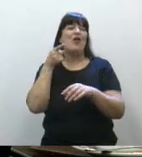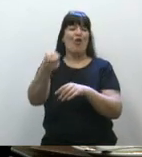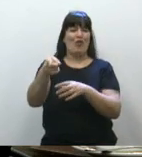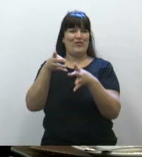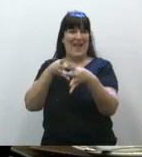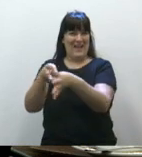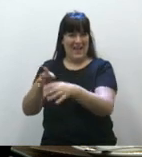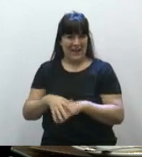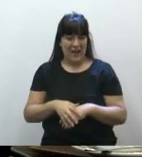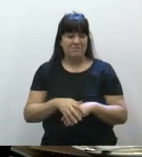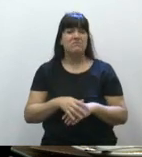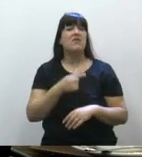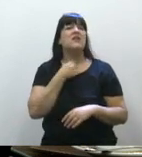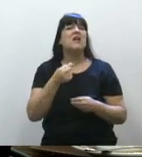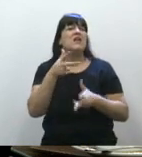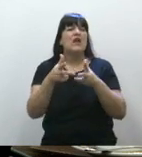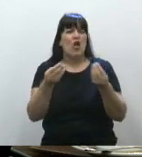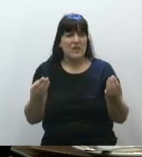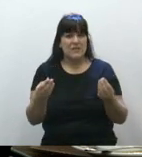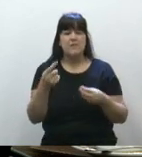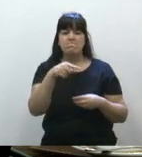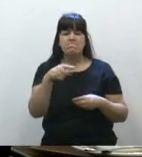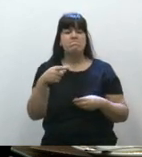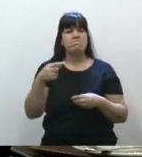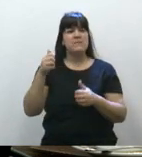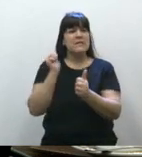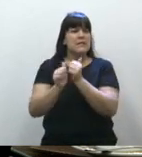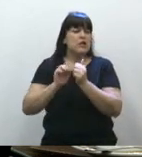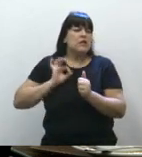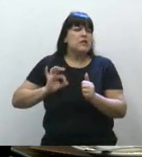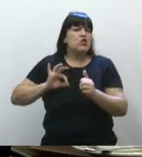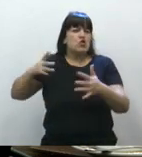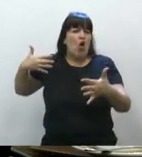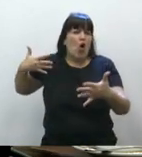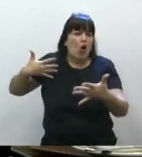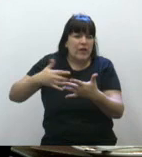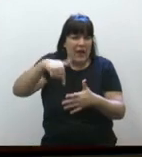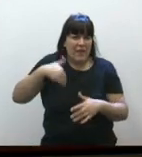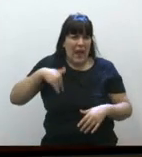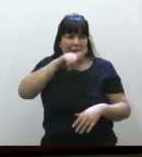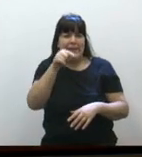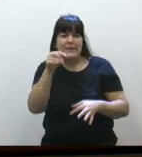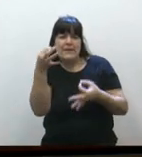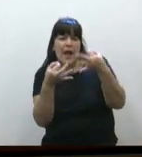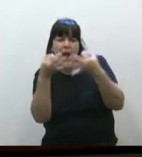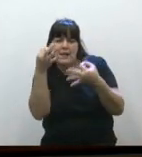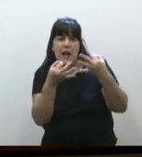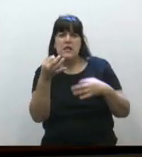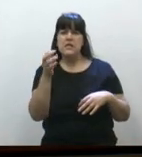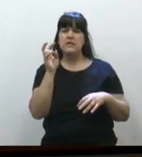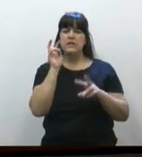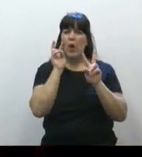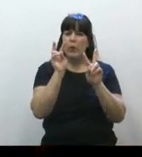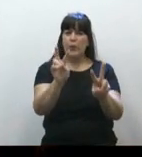qué quiero decir con esto cuando uno analiza la historia argentina presidenta cuando uno mira que